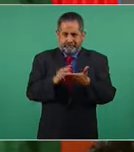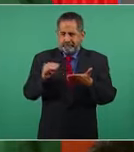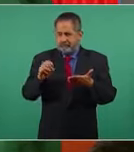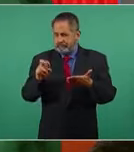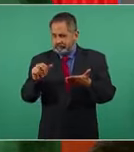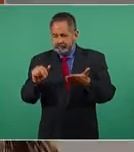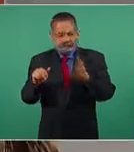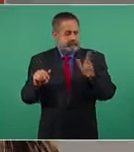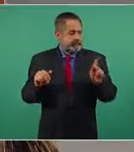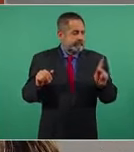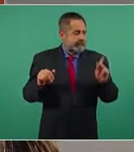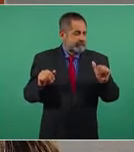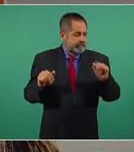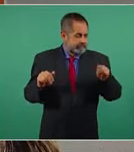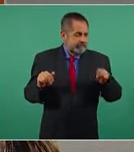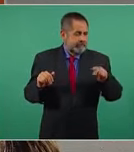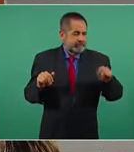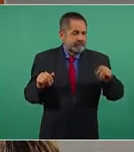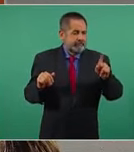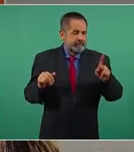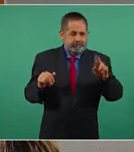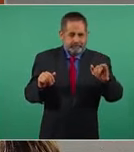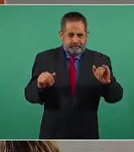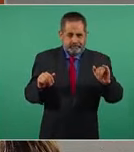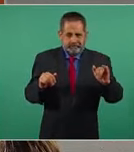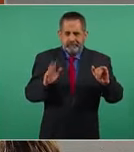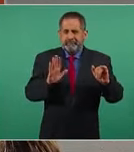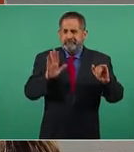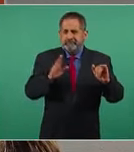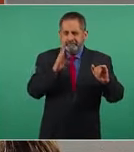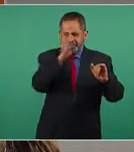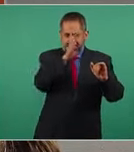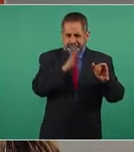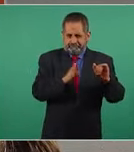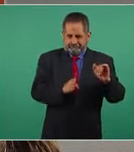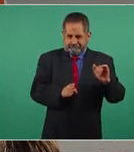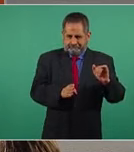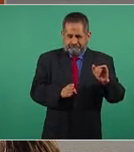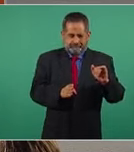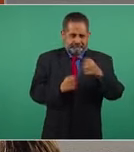y hay como una frontera.